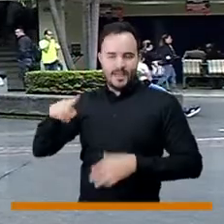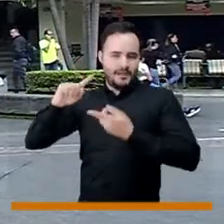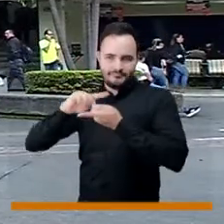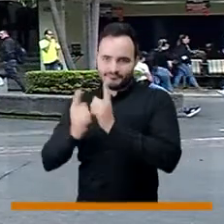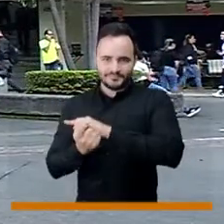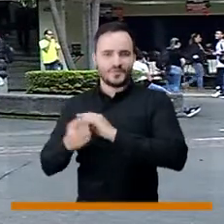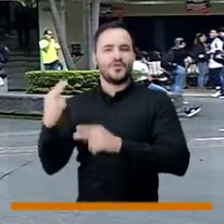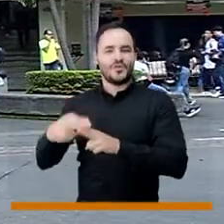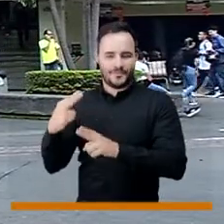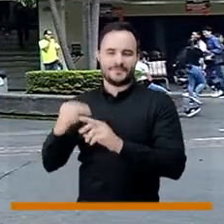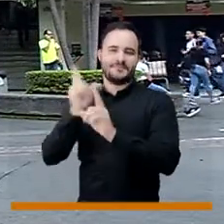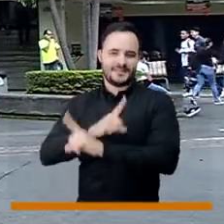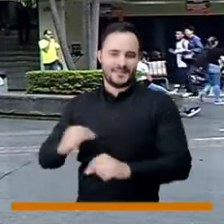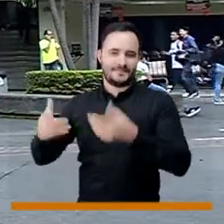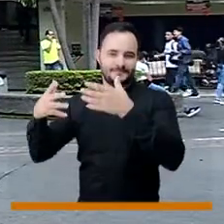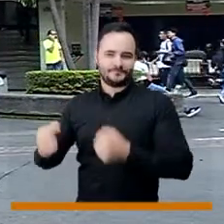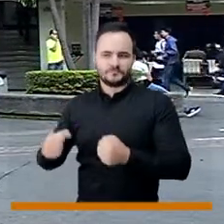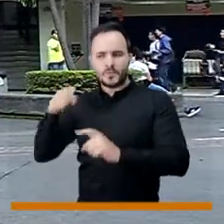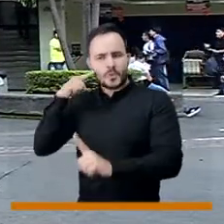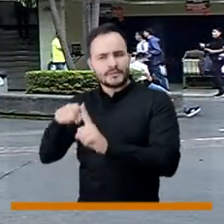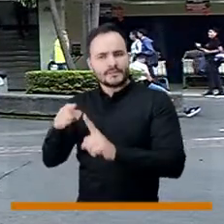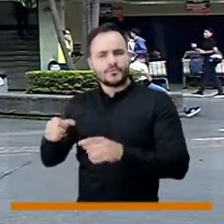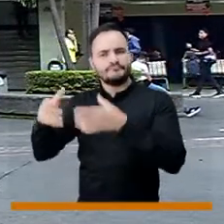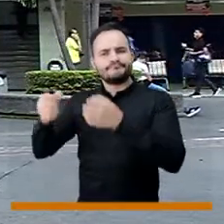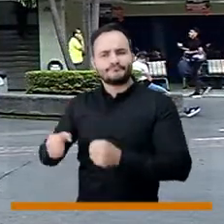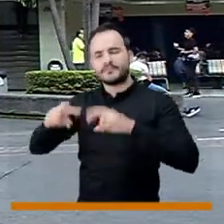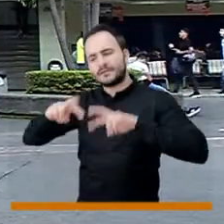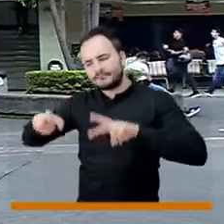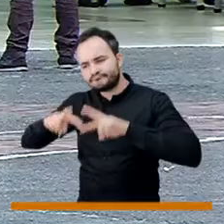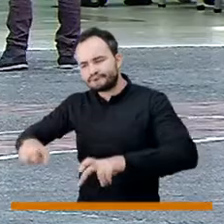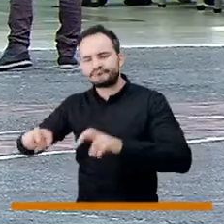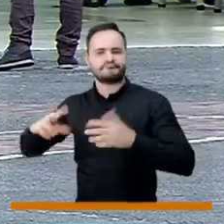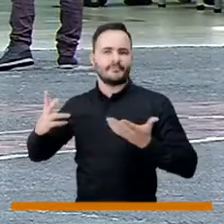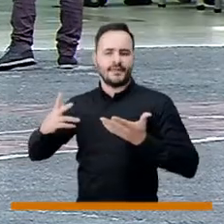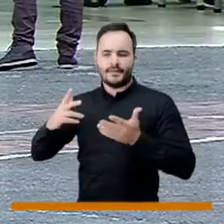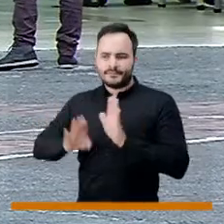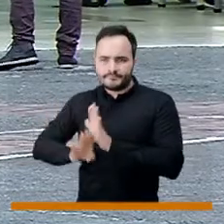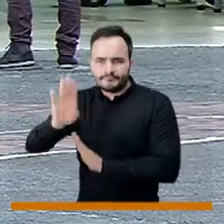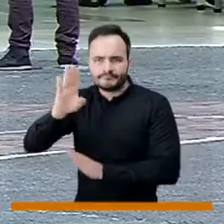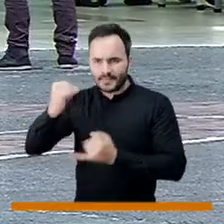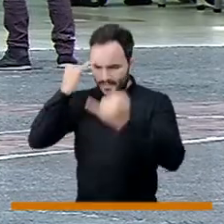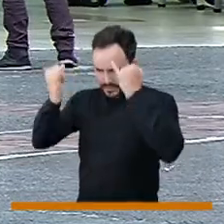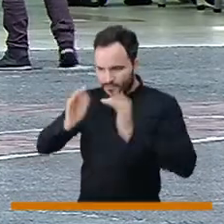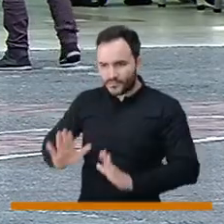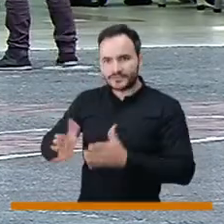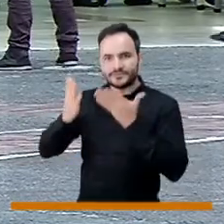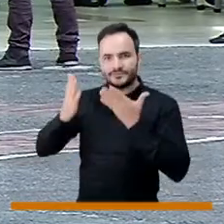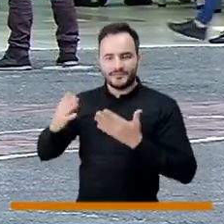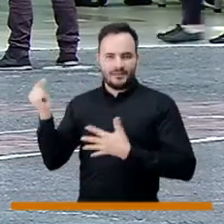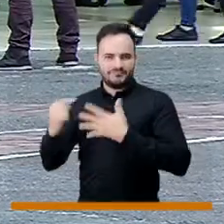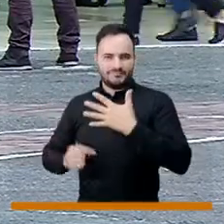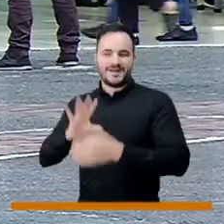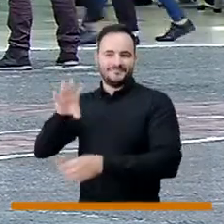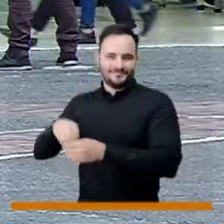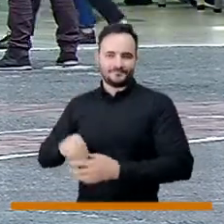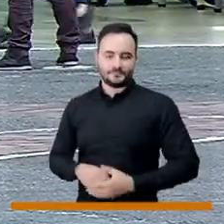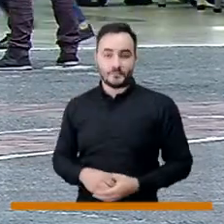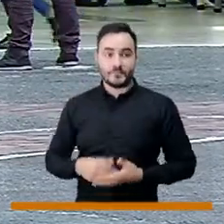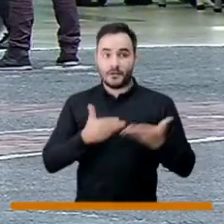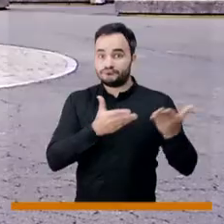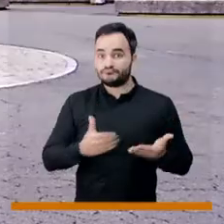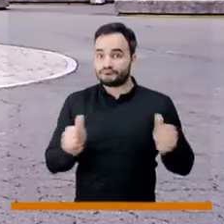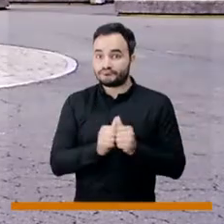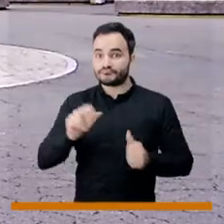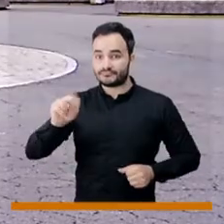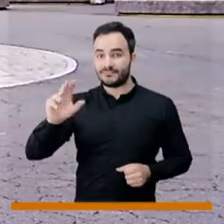elite m como centro para la investigación el desarrollo la innovación y continuamos en compañía de la concejal natal y